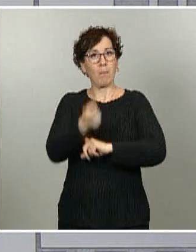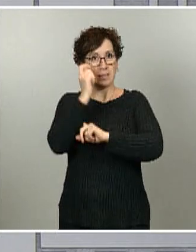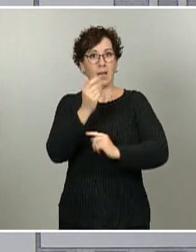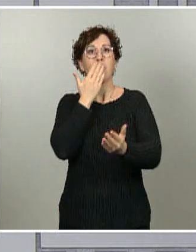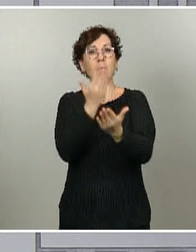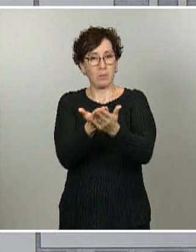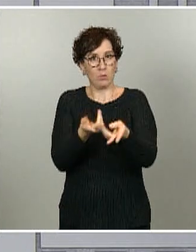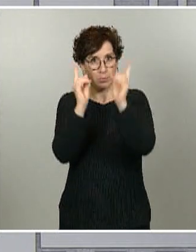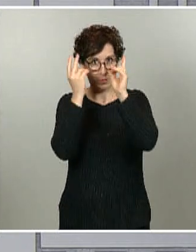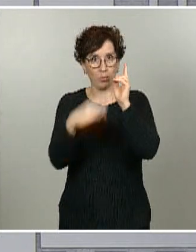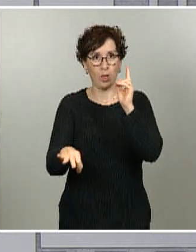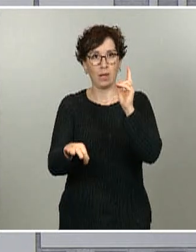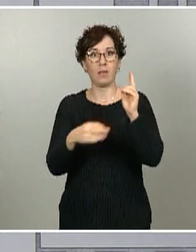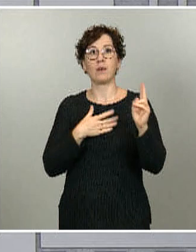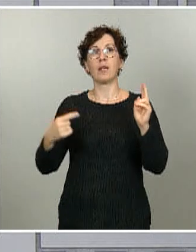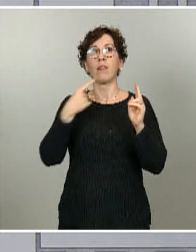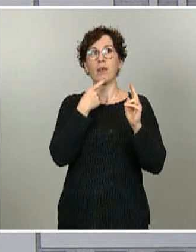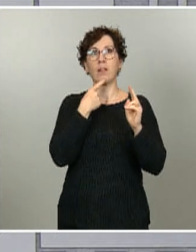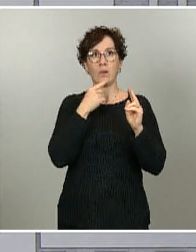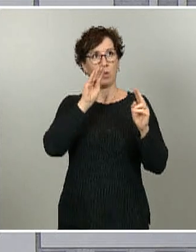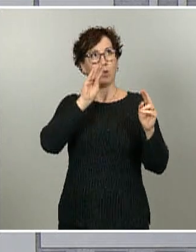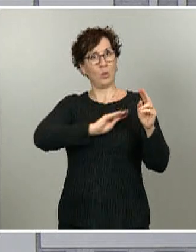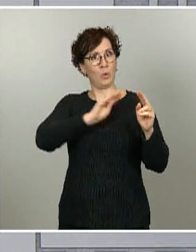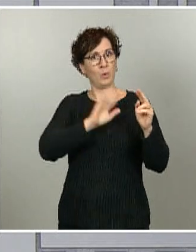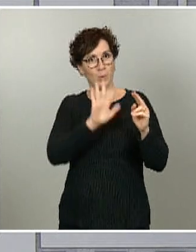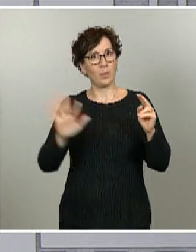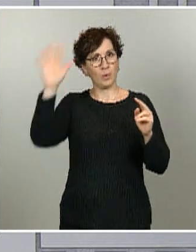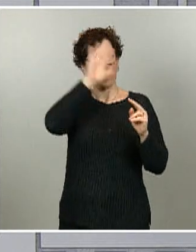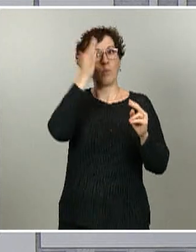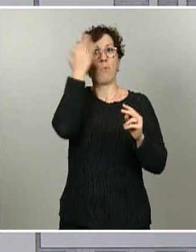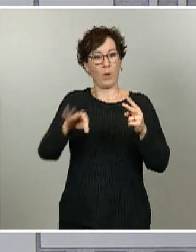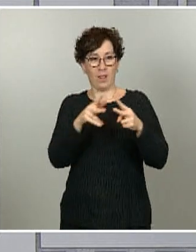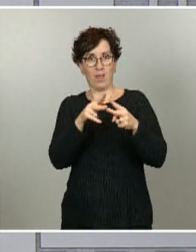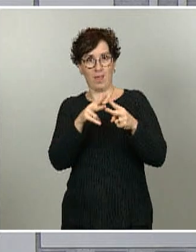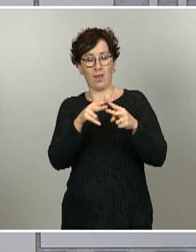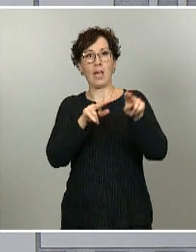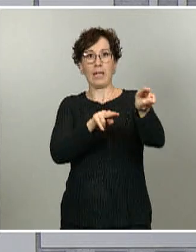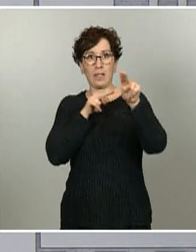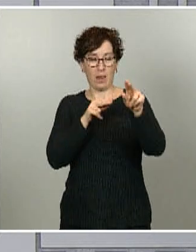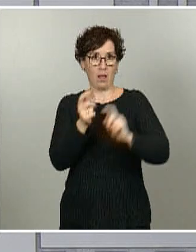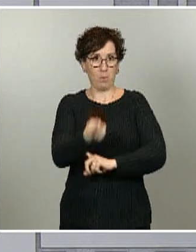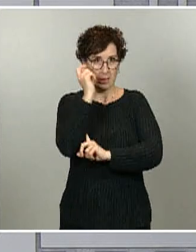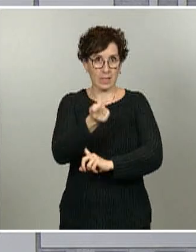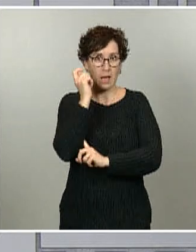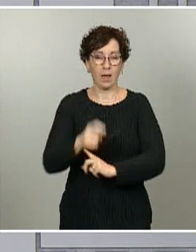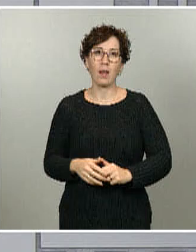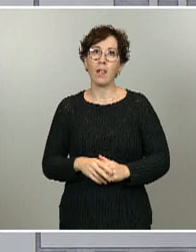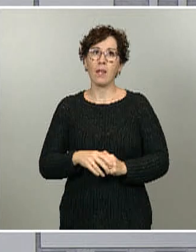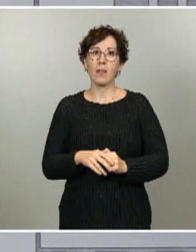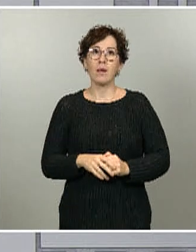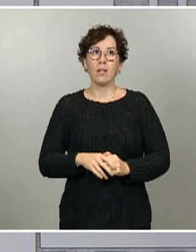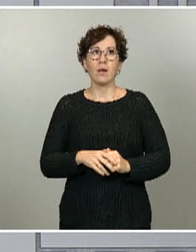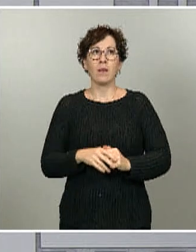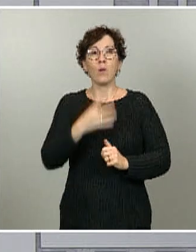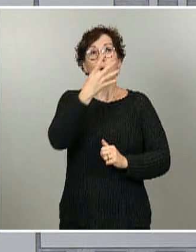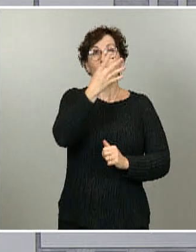muy buena parte de nuestro territorio se podrán ejercer estas dos actividades de caza y pesca. La limitación de 400 metros para